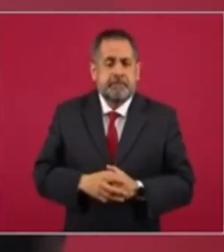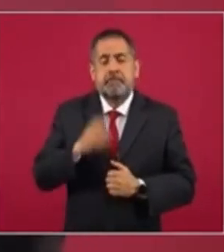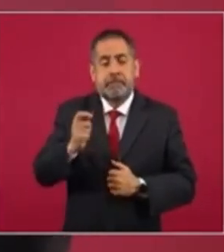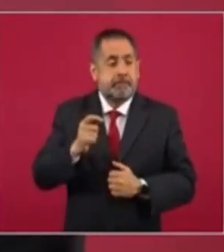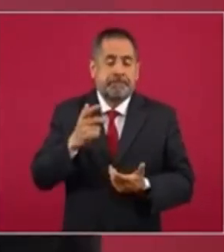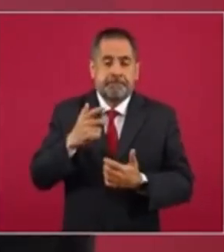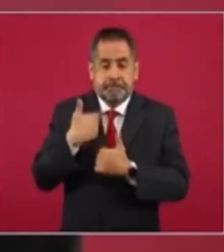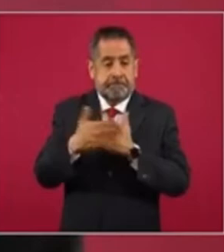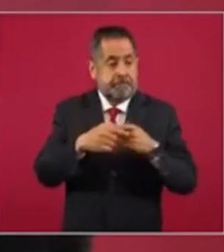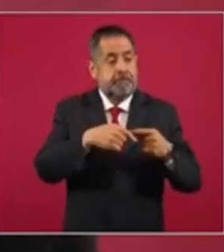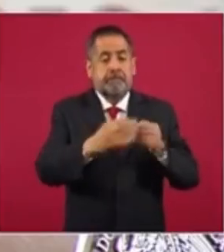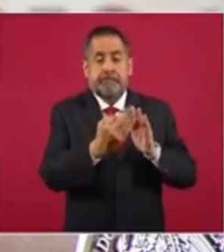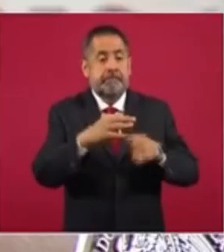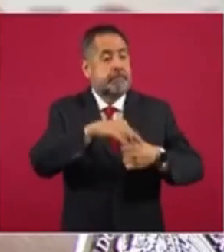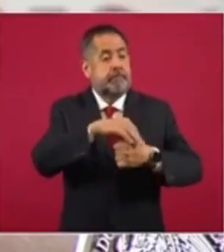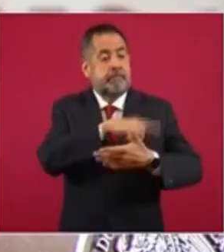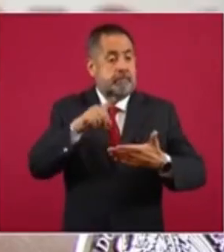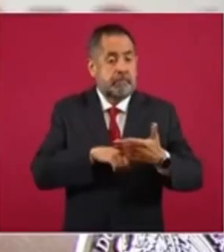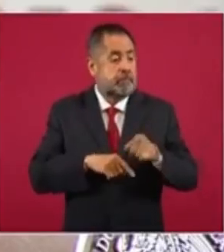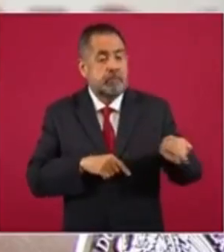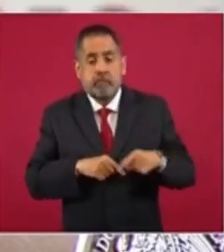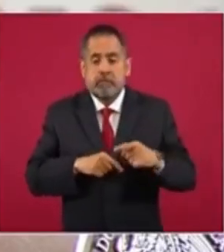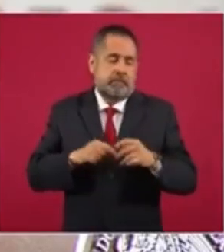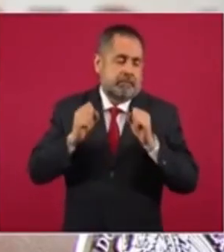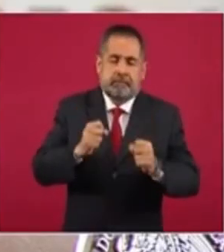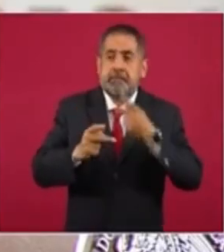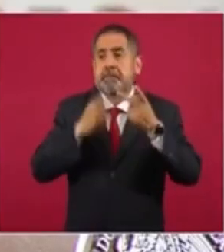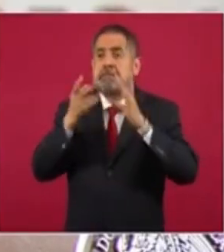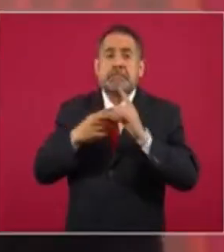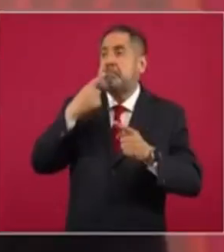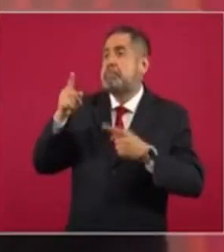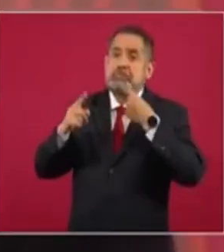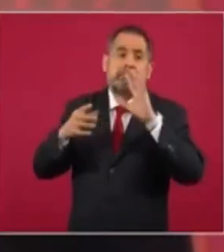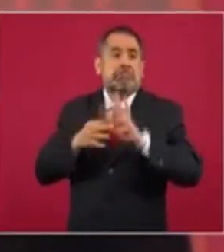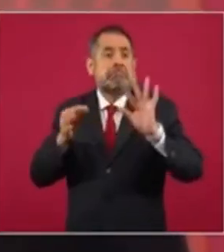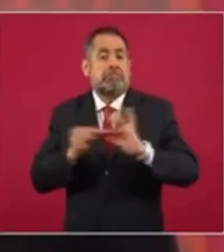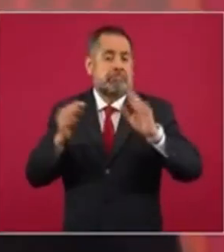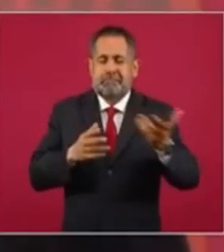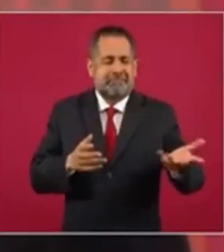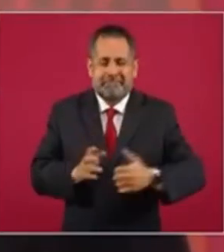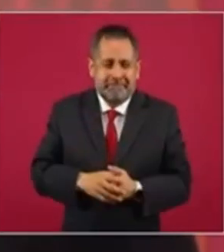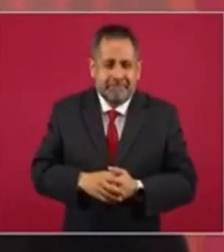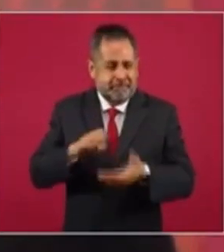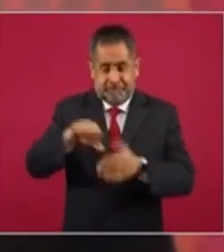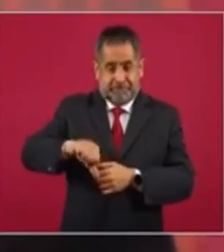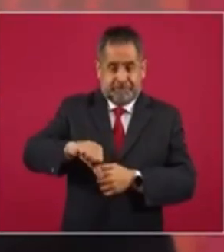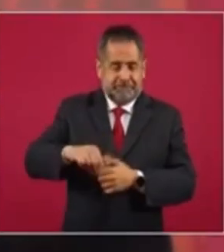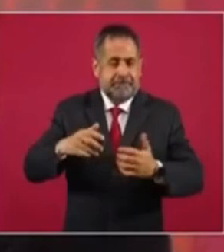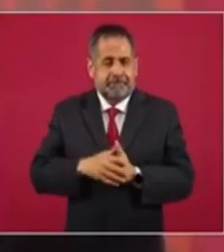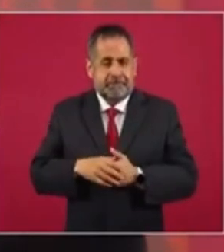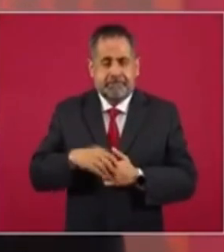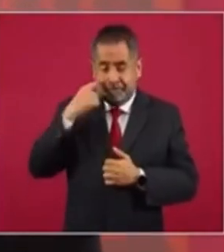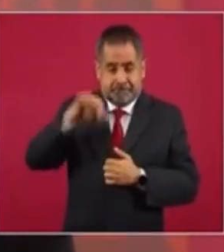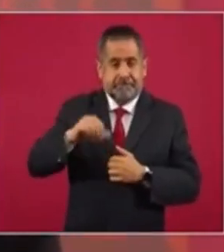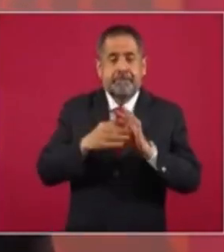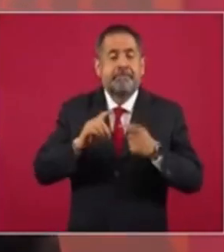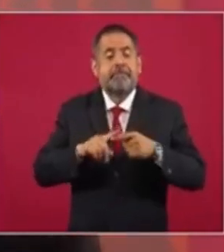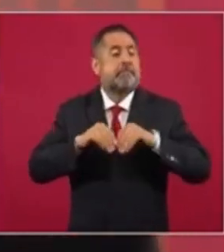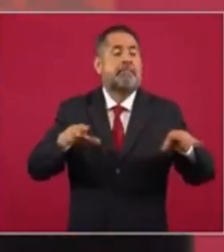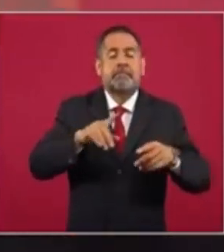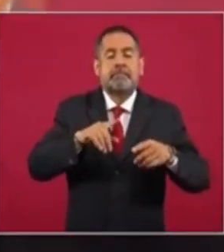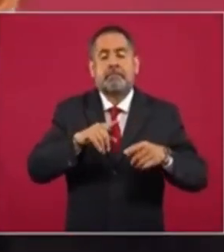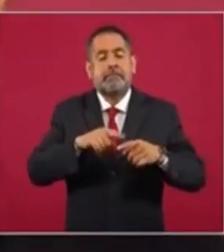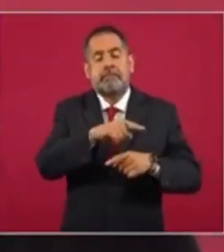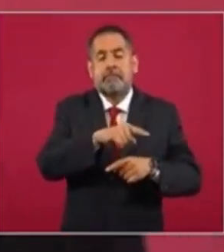vienen las elecciones ahora y van a haber pues denuncias, pues hoy, aquí. Primero, lo de la